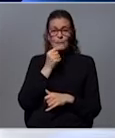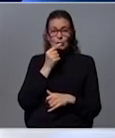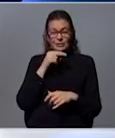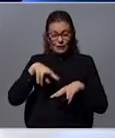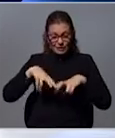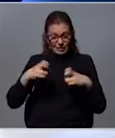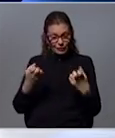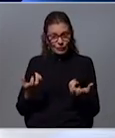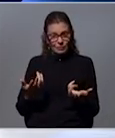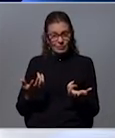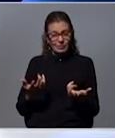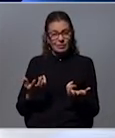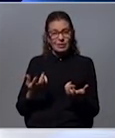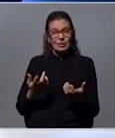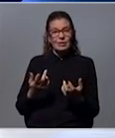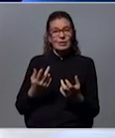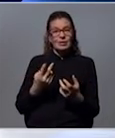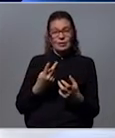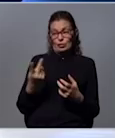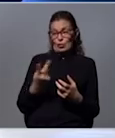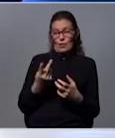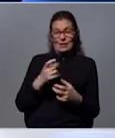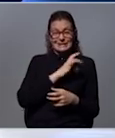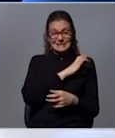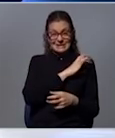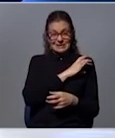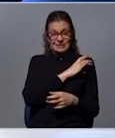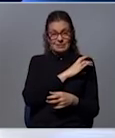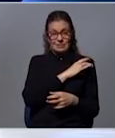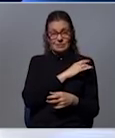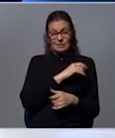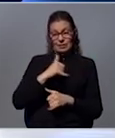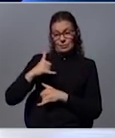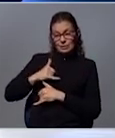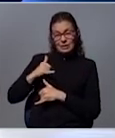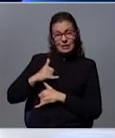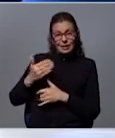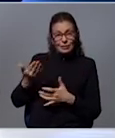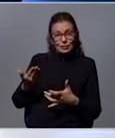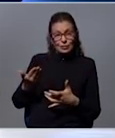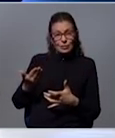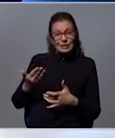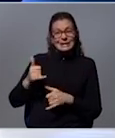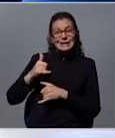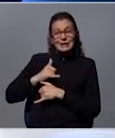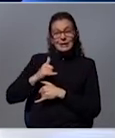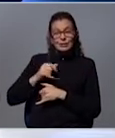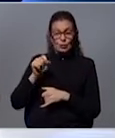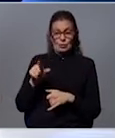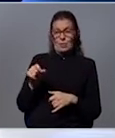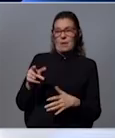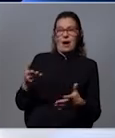de investigación en chile hay dos policías los carabineros y la policía investigación que hizo piñera sacó el ejército entonces si el ejército actúa mal